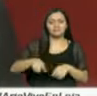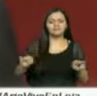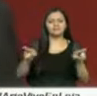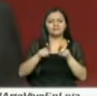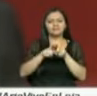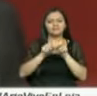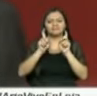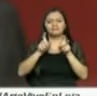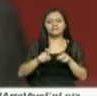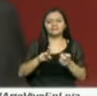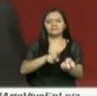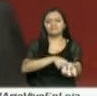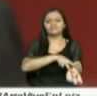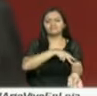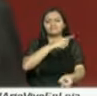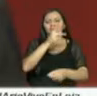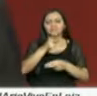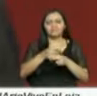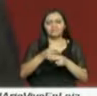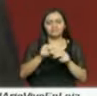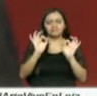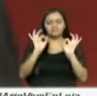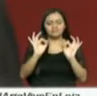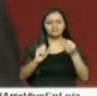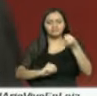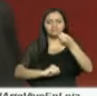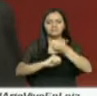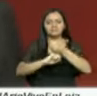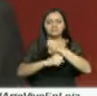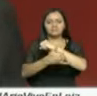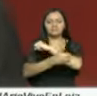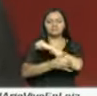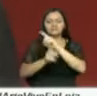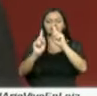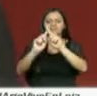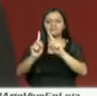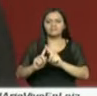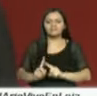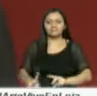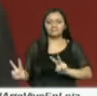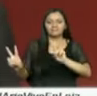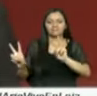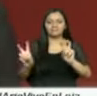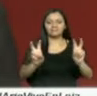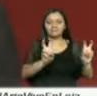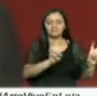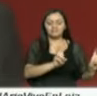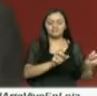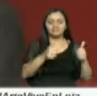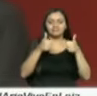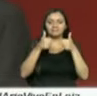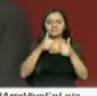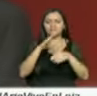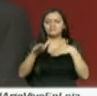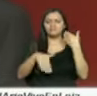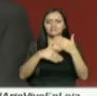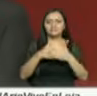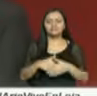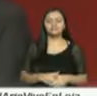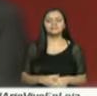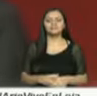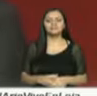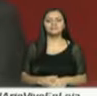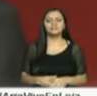de tradición, de aportes al país en diversos campos, con señeros nombres.